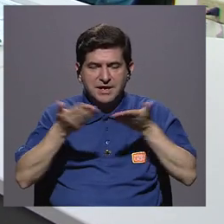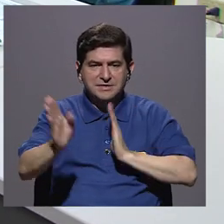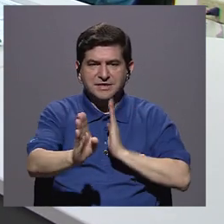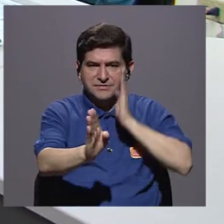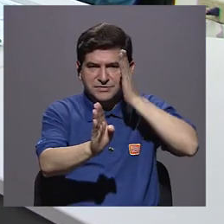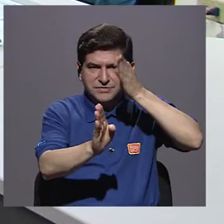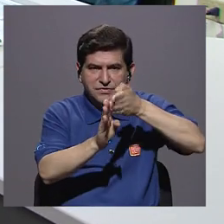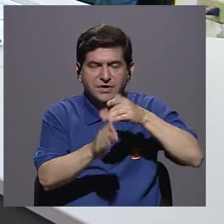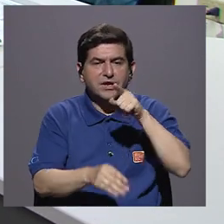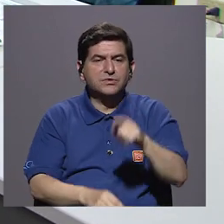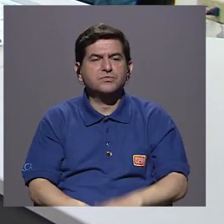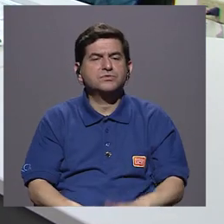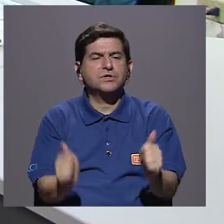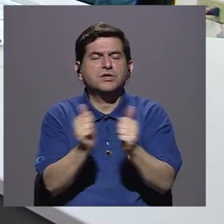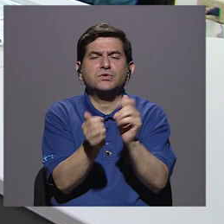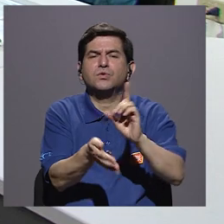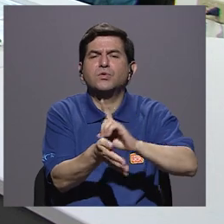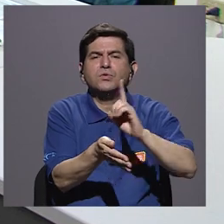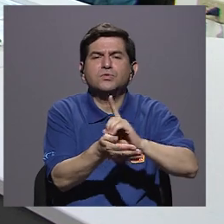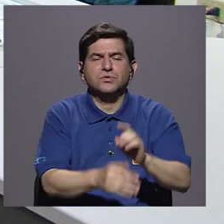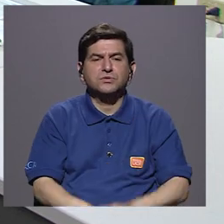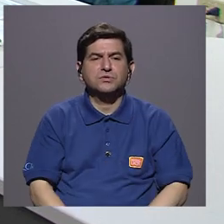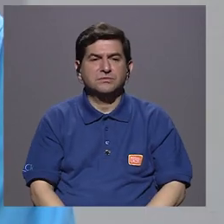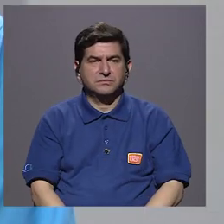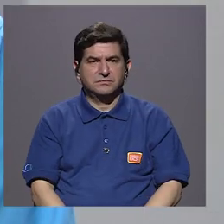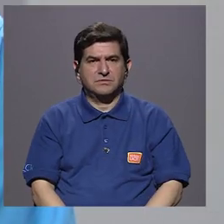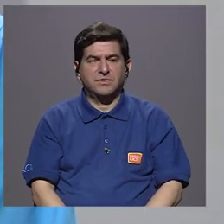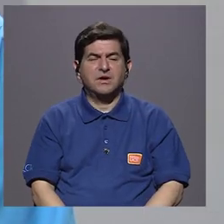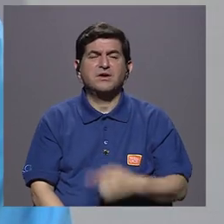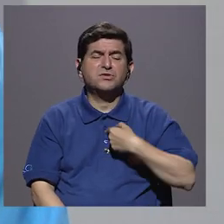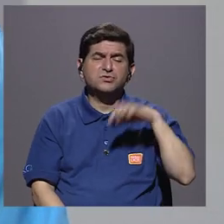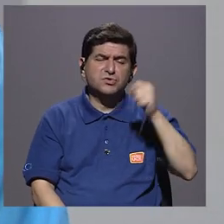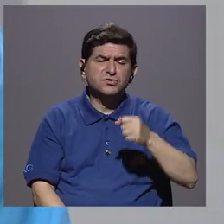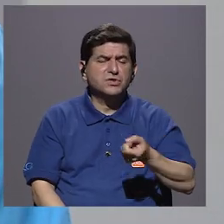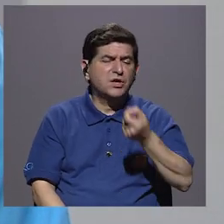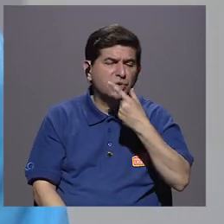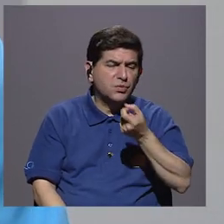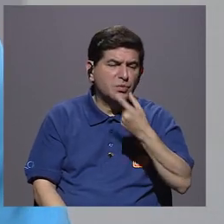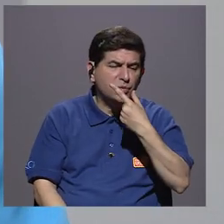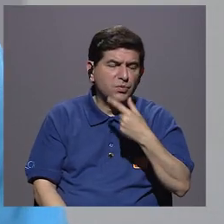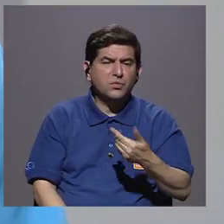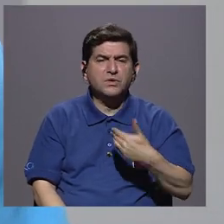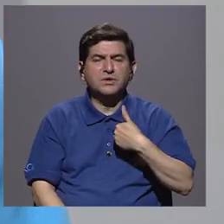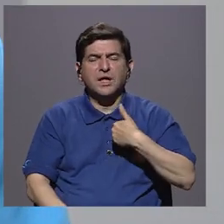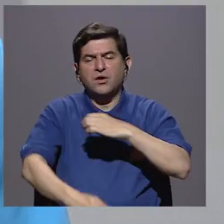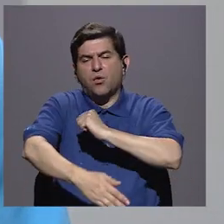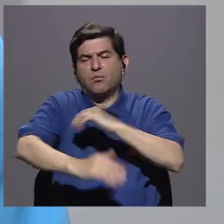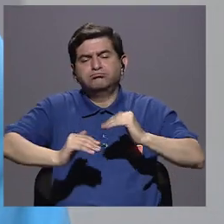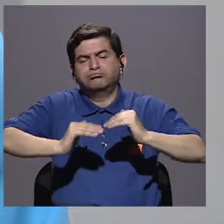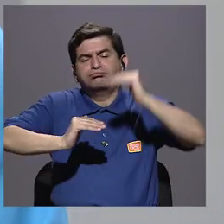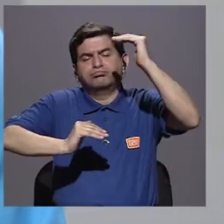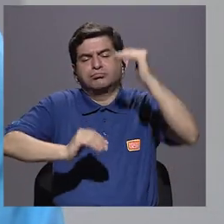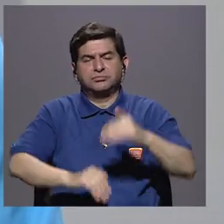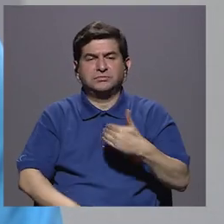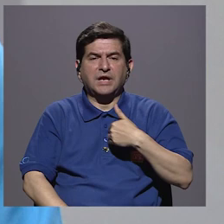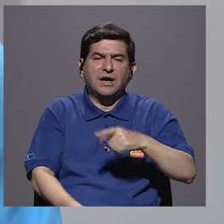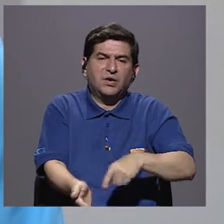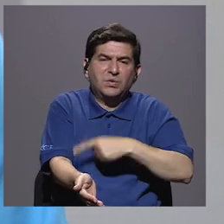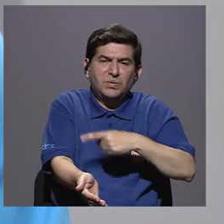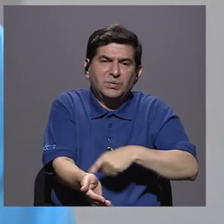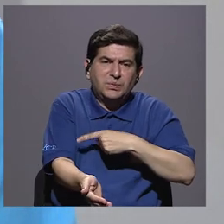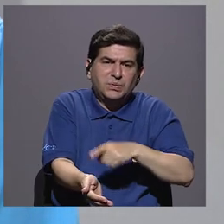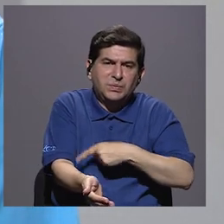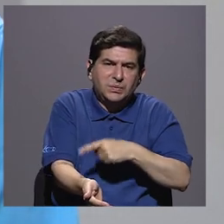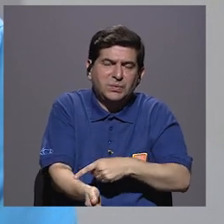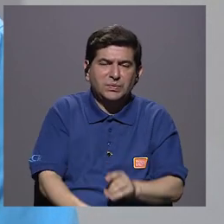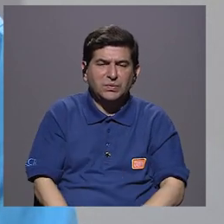directa del servicio de salud. Es cuando usted llega con el médico y le dice, sí, mire, tomo estas pastillas, tengo presión alta, tengo